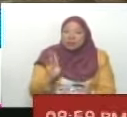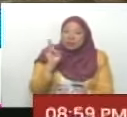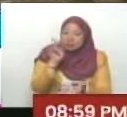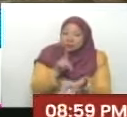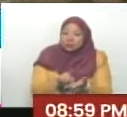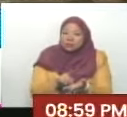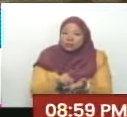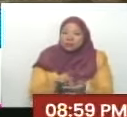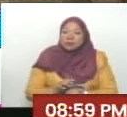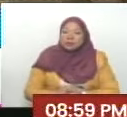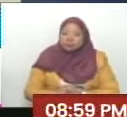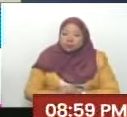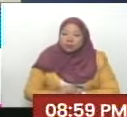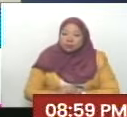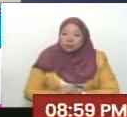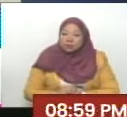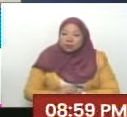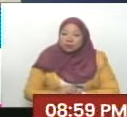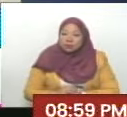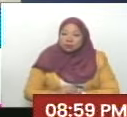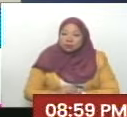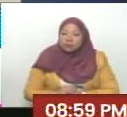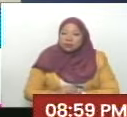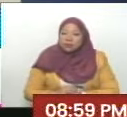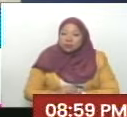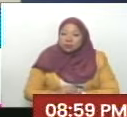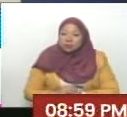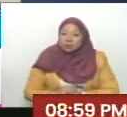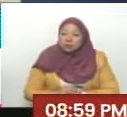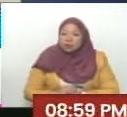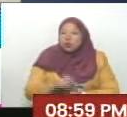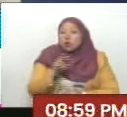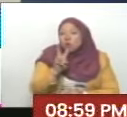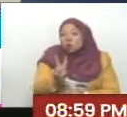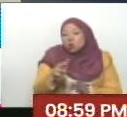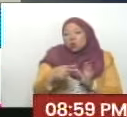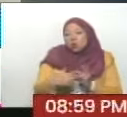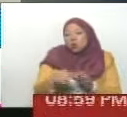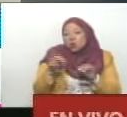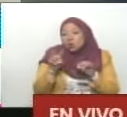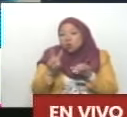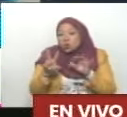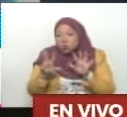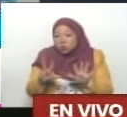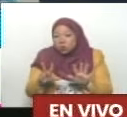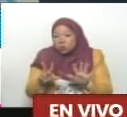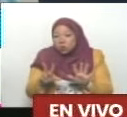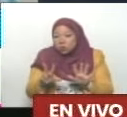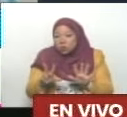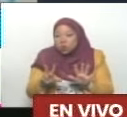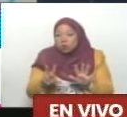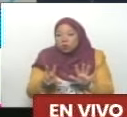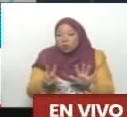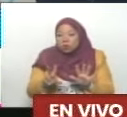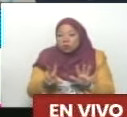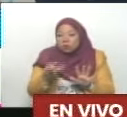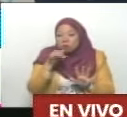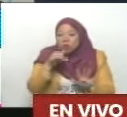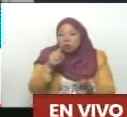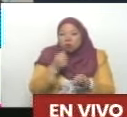su instrucción en la misión Chang'e 8 para el 2028. Venezuela va a enviar carga útil